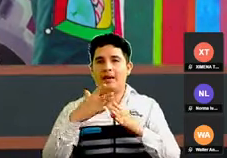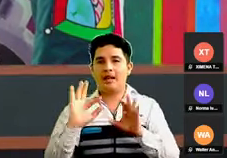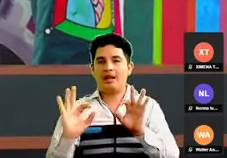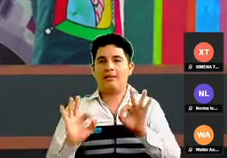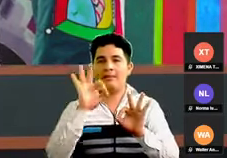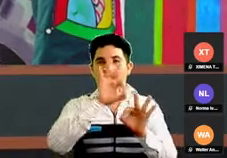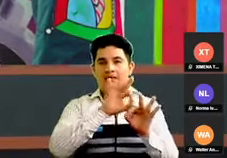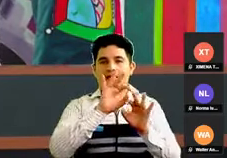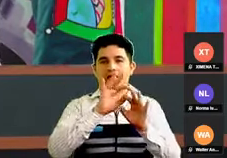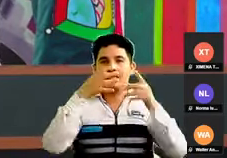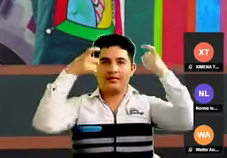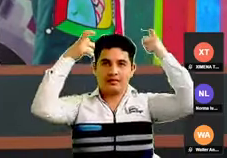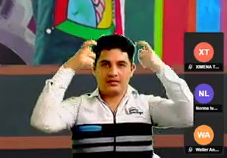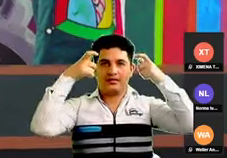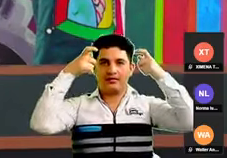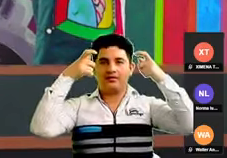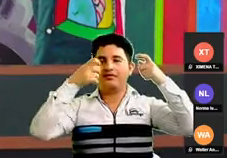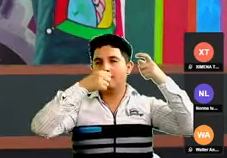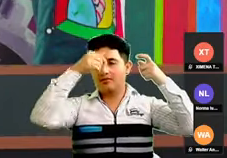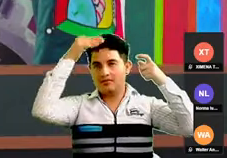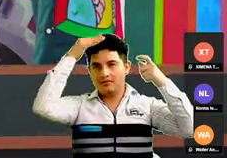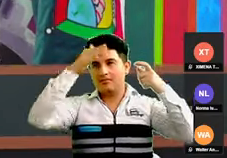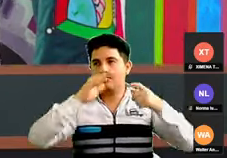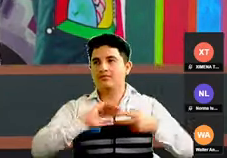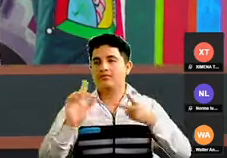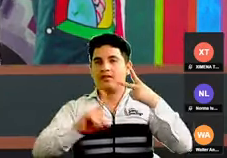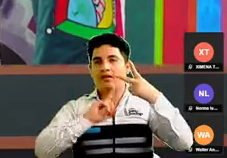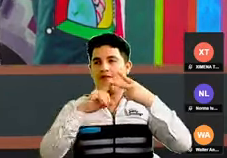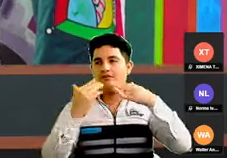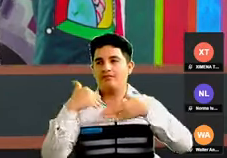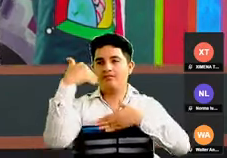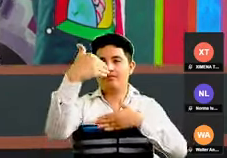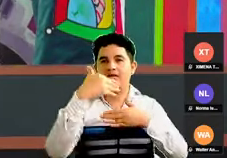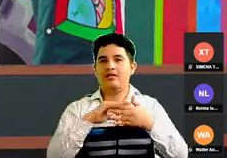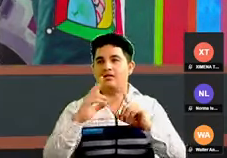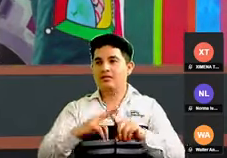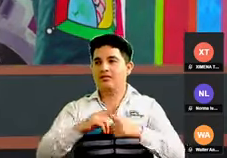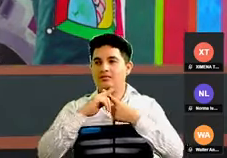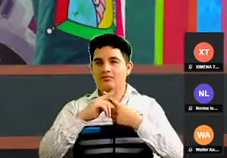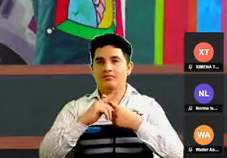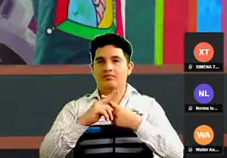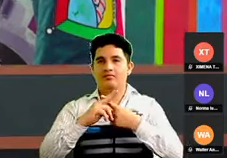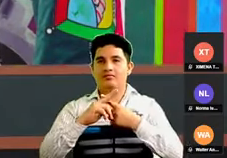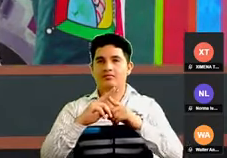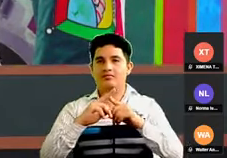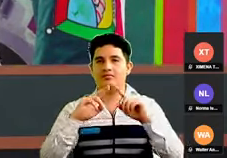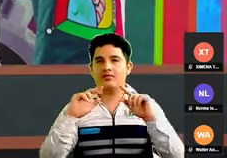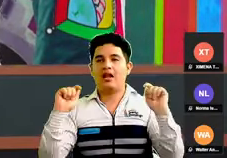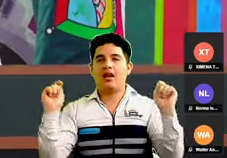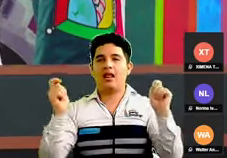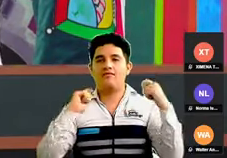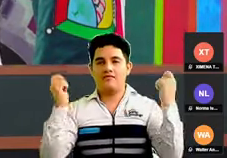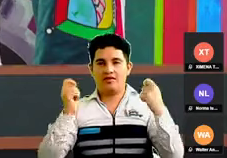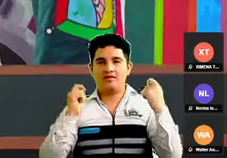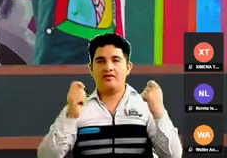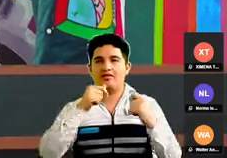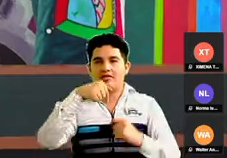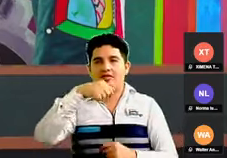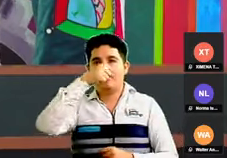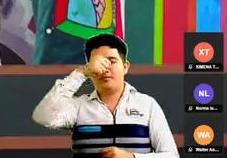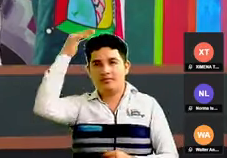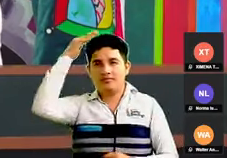participación de Reina de Santo Domingo fase 2 para dar inicio a las festividades de esta tierrita